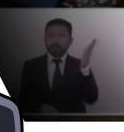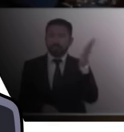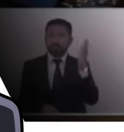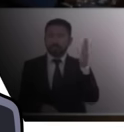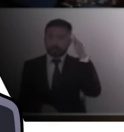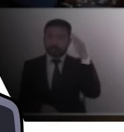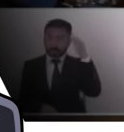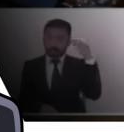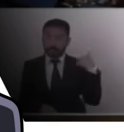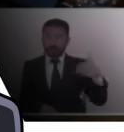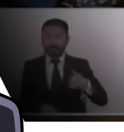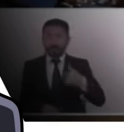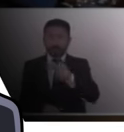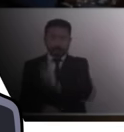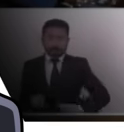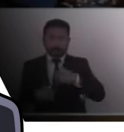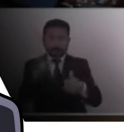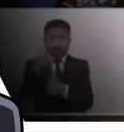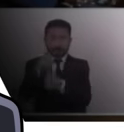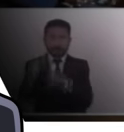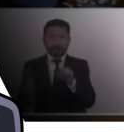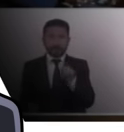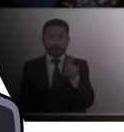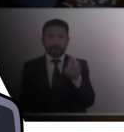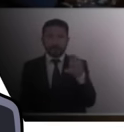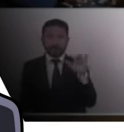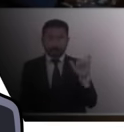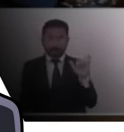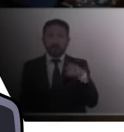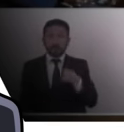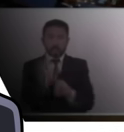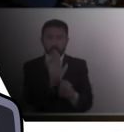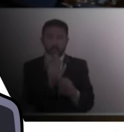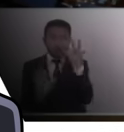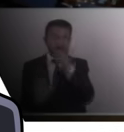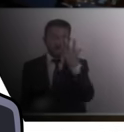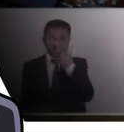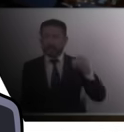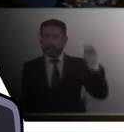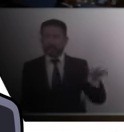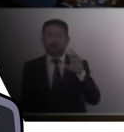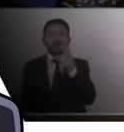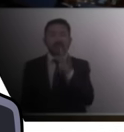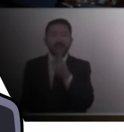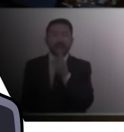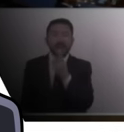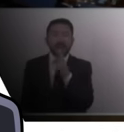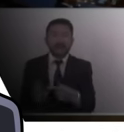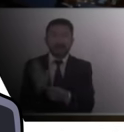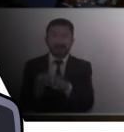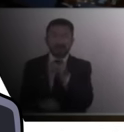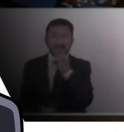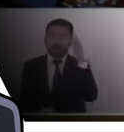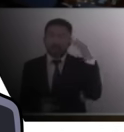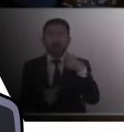intervención de la vicepresidenta Suecia Callejas. Lo traigo, presidente, porque lo bonito es desenmascarar si nos mienten en esto. Dice